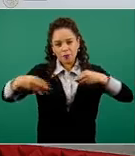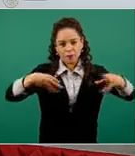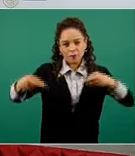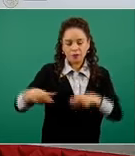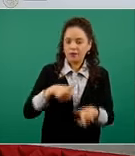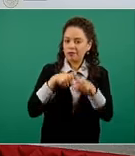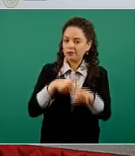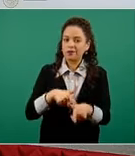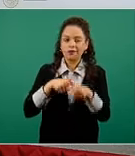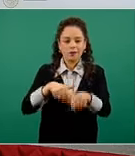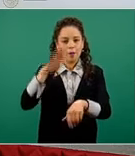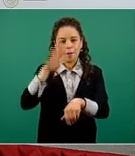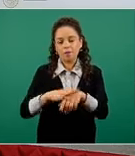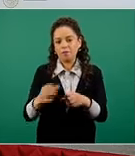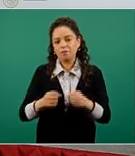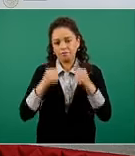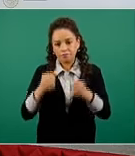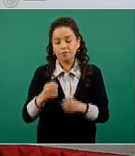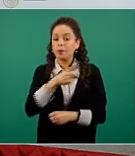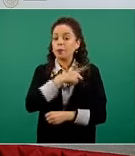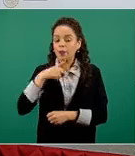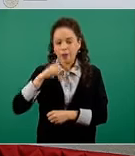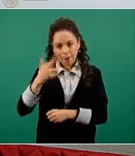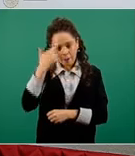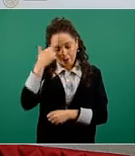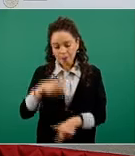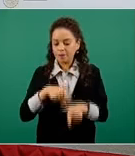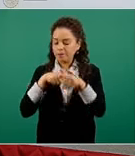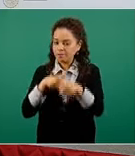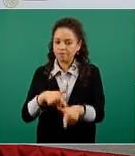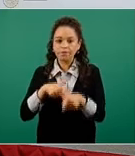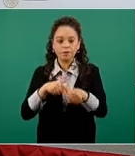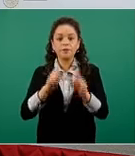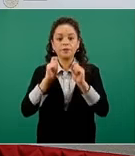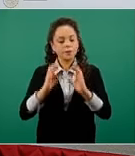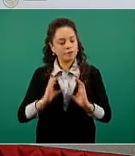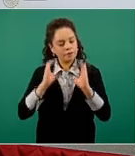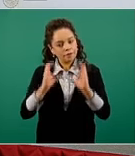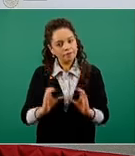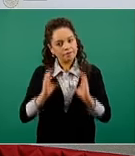de contagios. Entonces recordemos, hay que seguir aplicando las